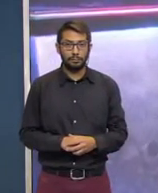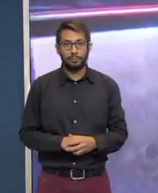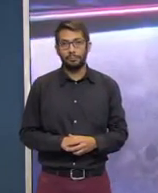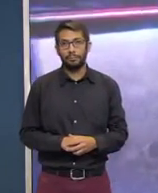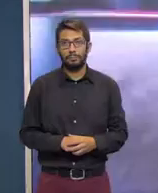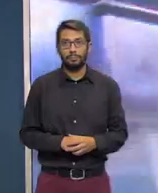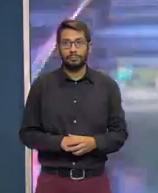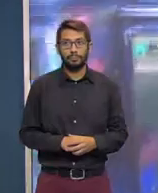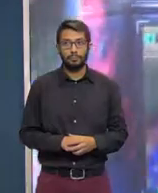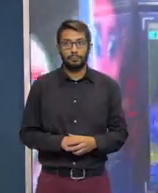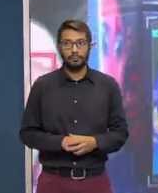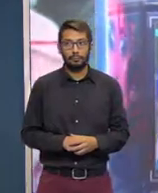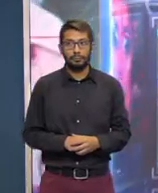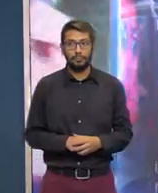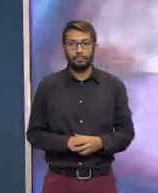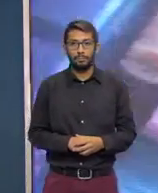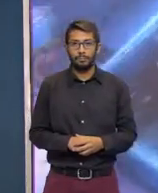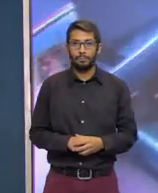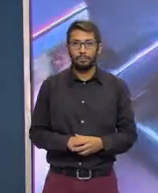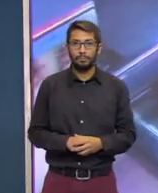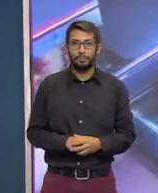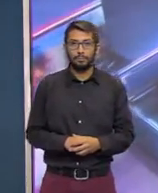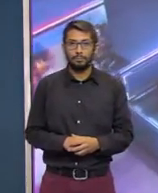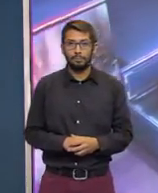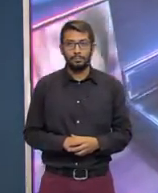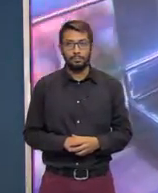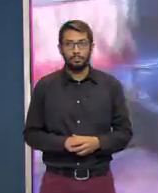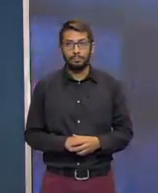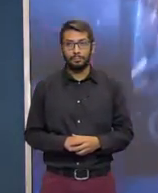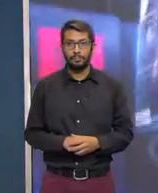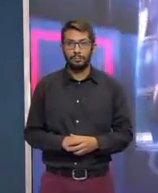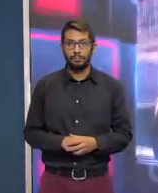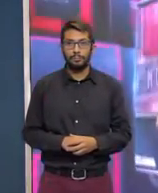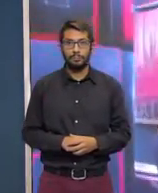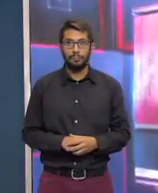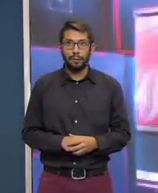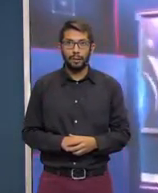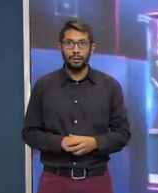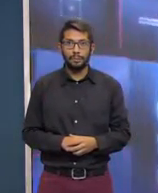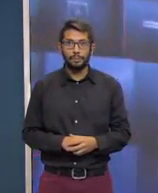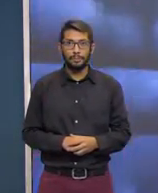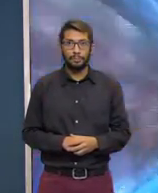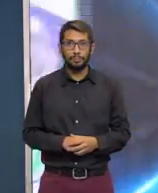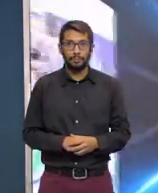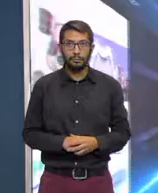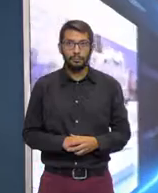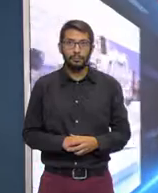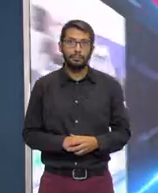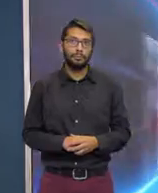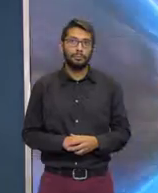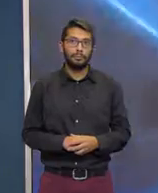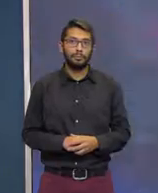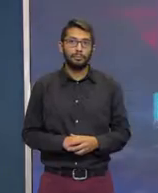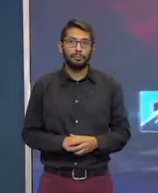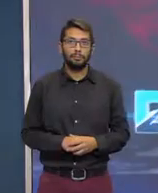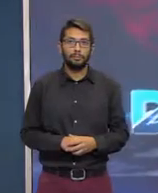delegados, algunos representantes, y les han entregado la propuesta en papel. Bien, los han llamado. ¿Quiénes los han llamado? ¿El